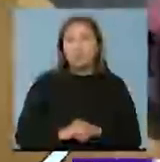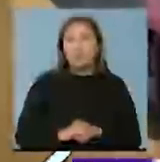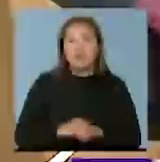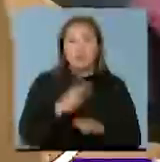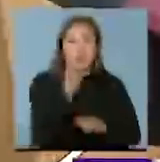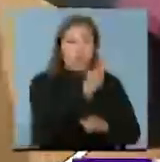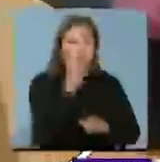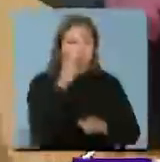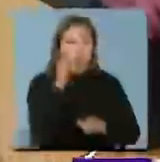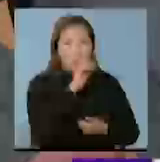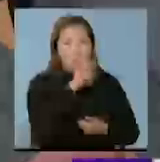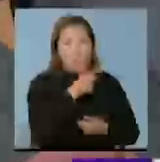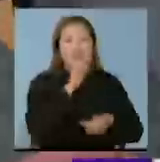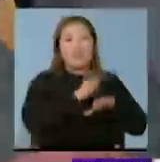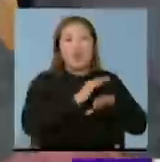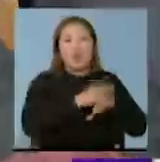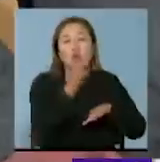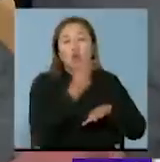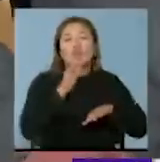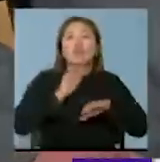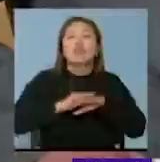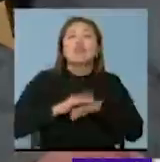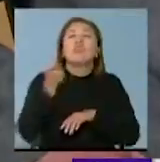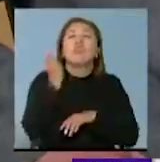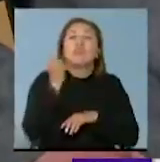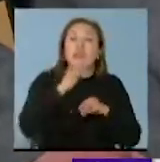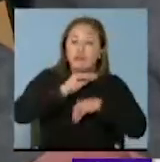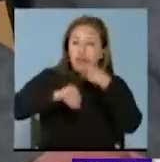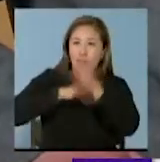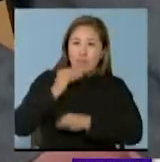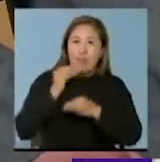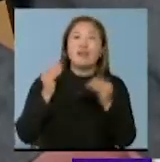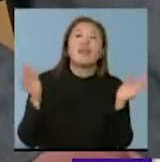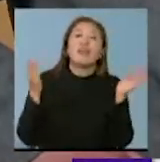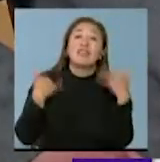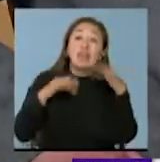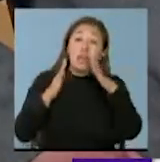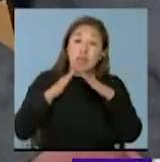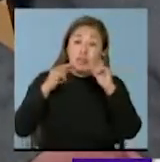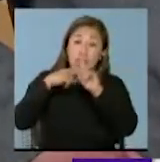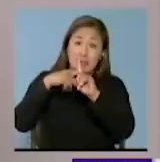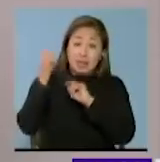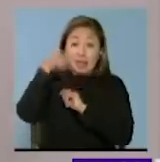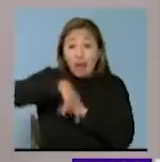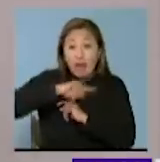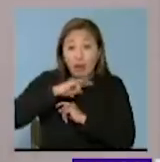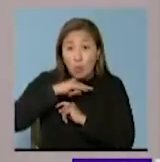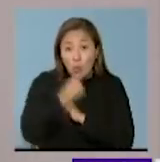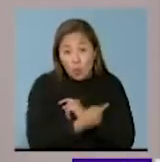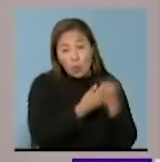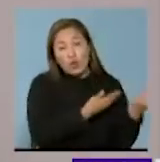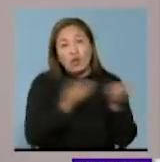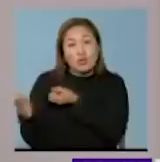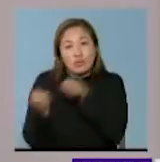Carlos y Silvina están a cargo del Movimiento Familiar Cristiano en la provincia de Jujuy. Por eso los